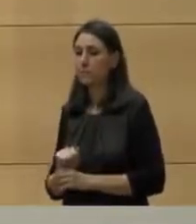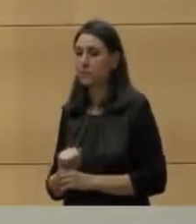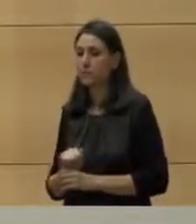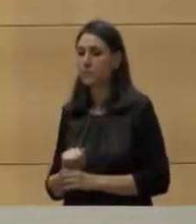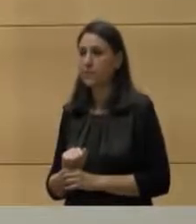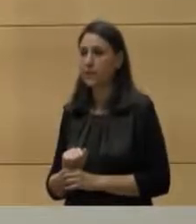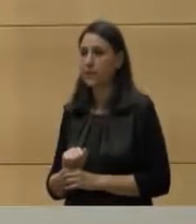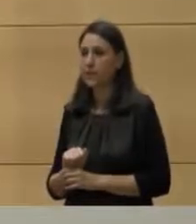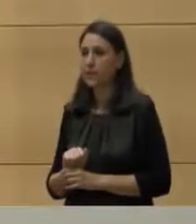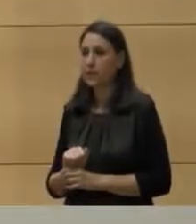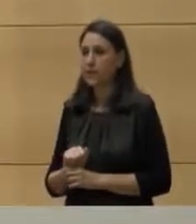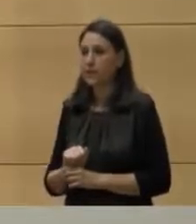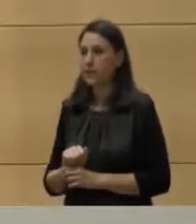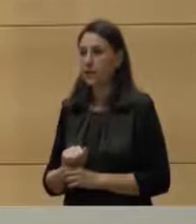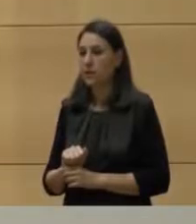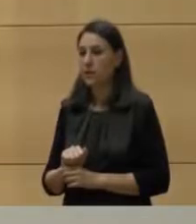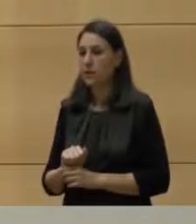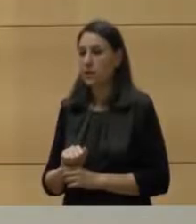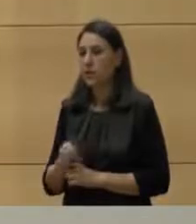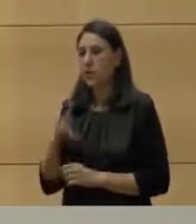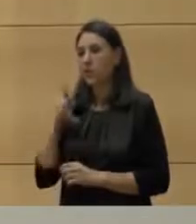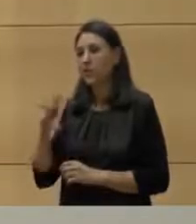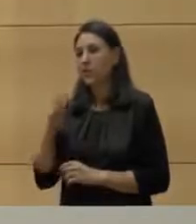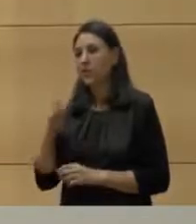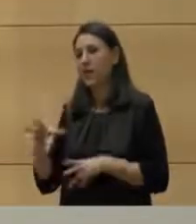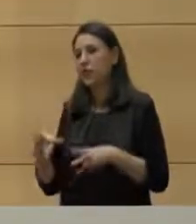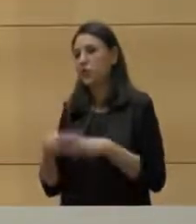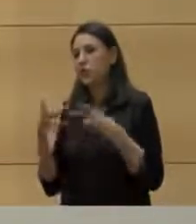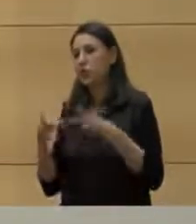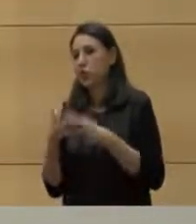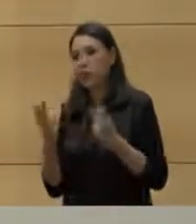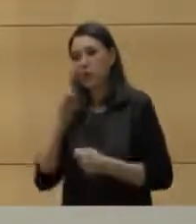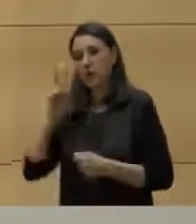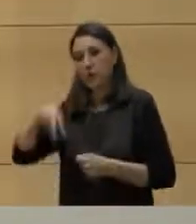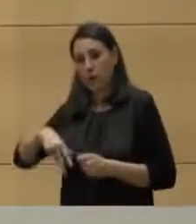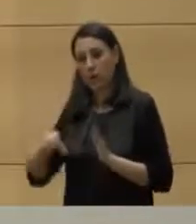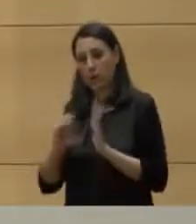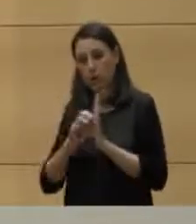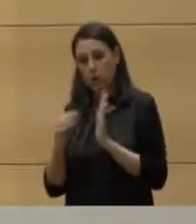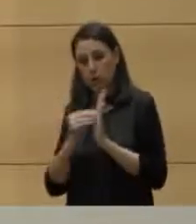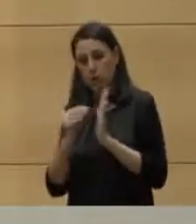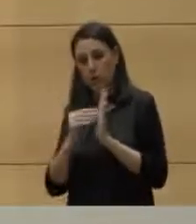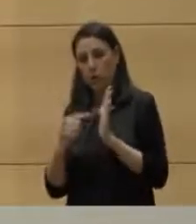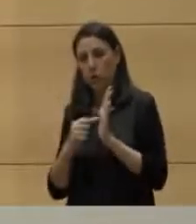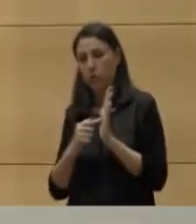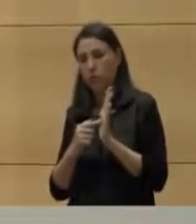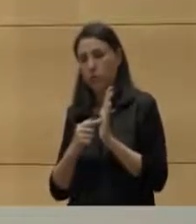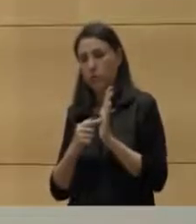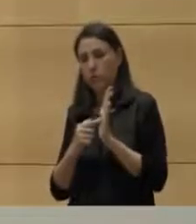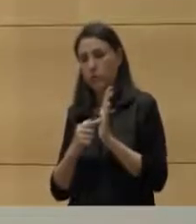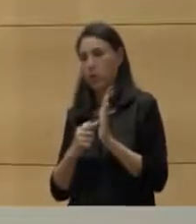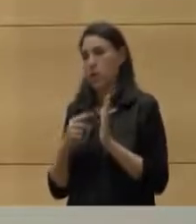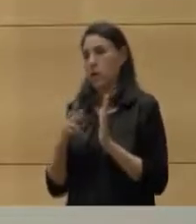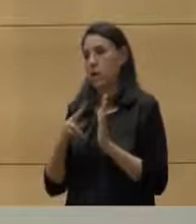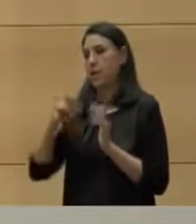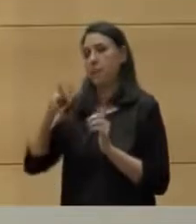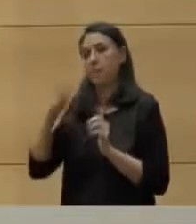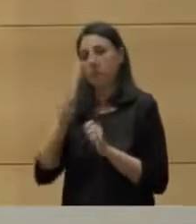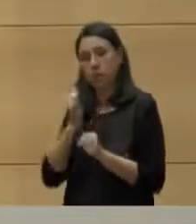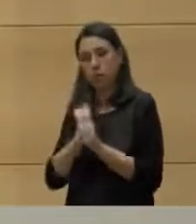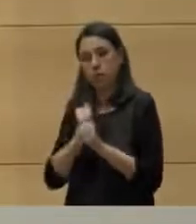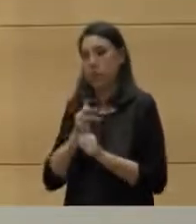¿cómo es posible que derechos sociales reconocidos en la Constitución, el derecho al trabajo, derecho